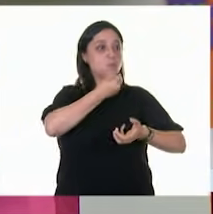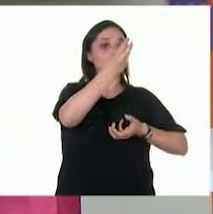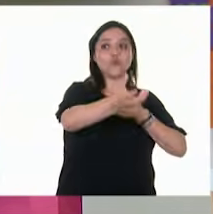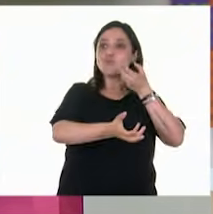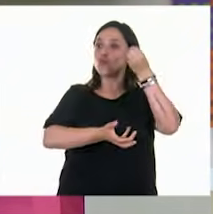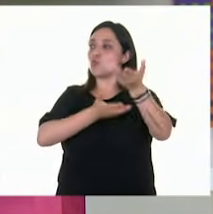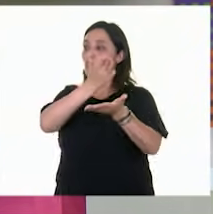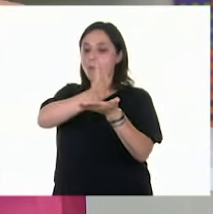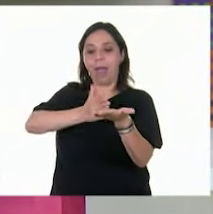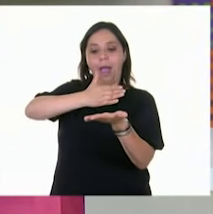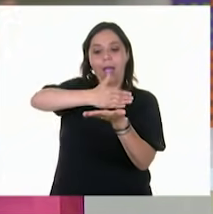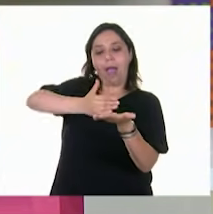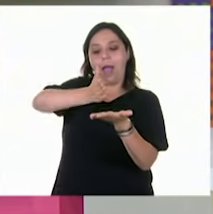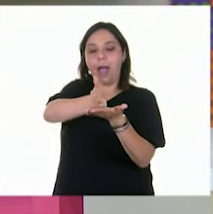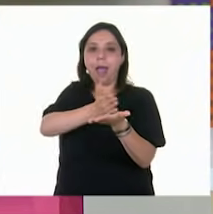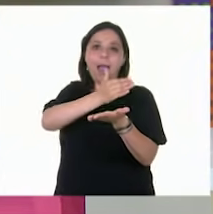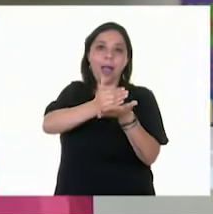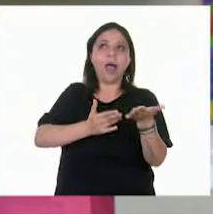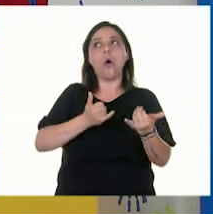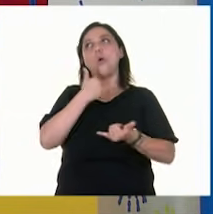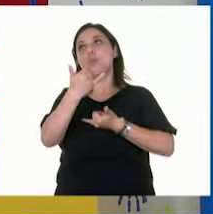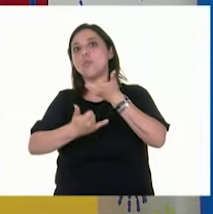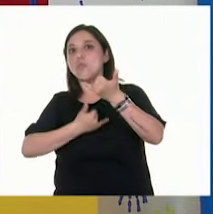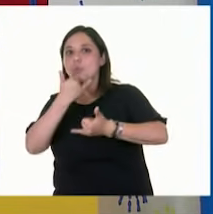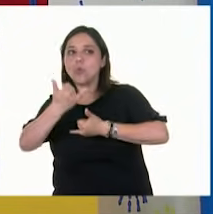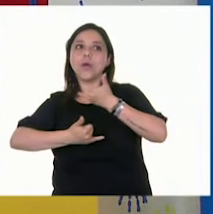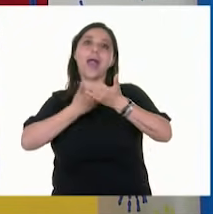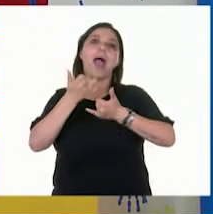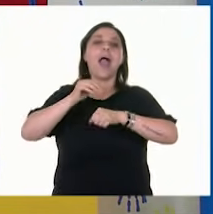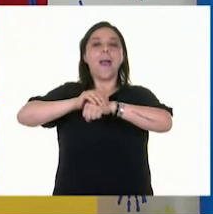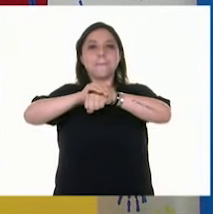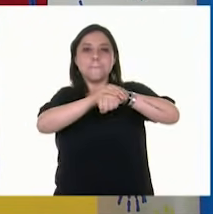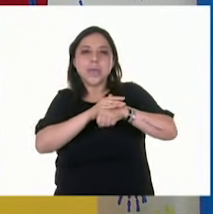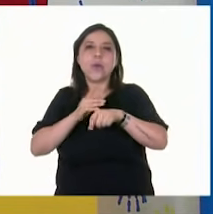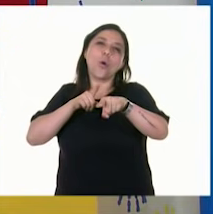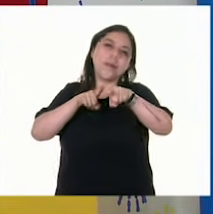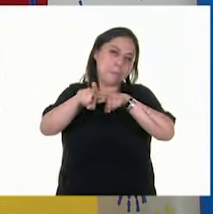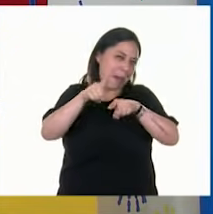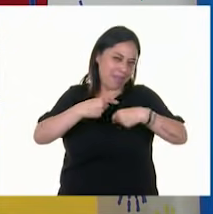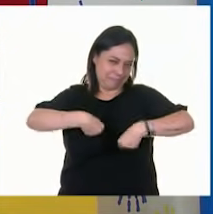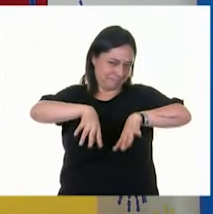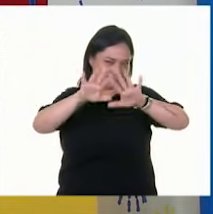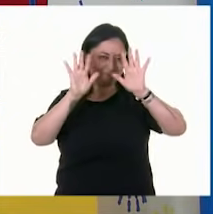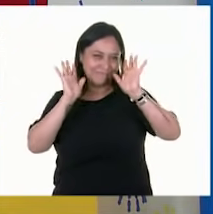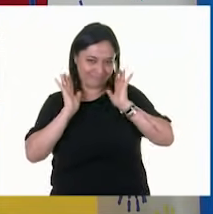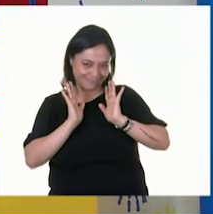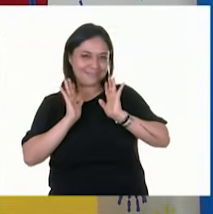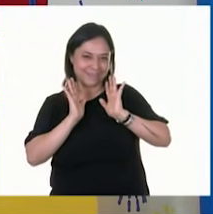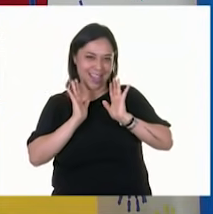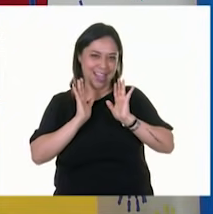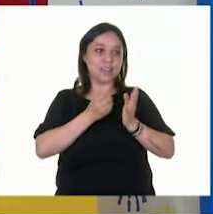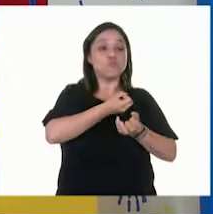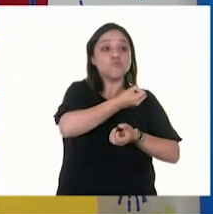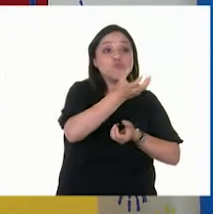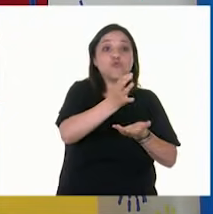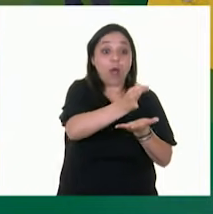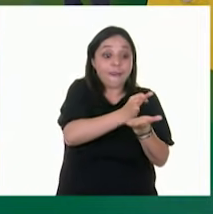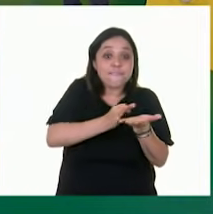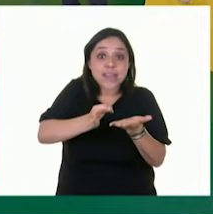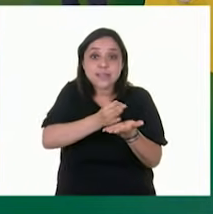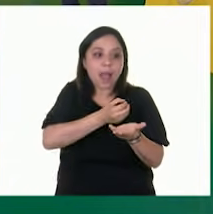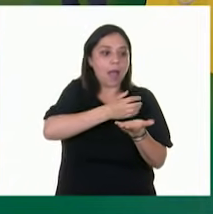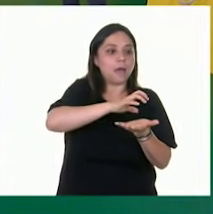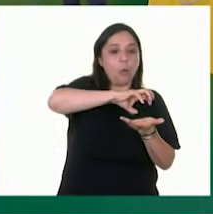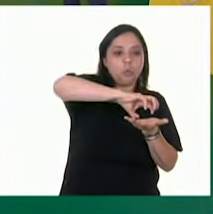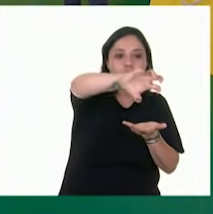Lo cortamos. Y... o que vamos a jugar con, a lo mejor con un amigo, un hermanito, o un familiar, y repartimos a lo mejor algunas fichas. Exactamente.